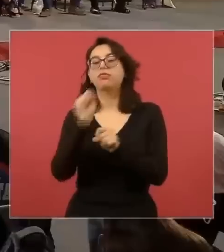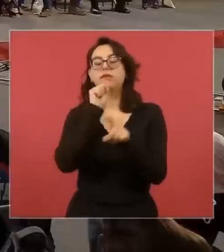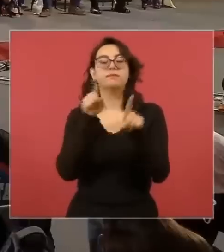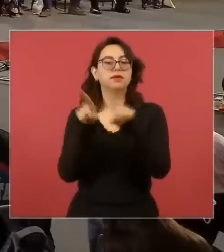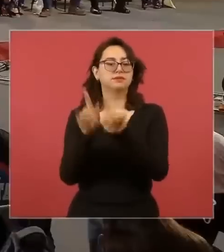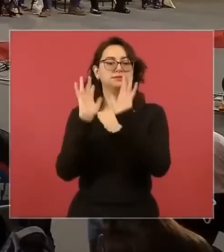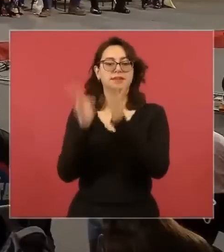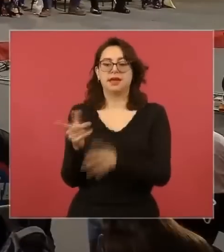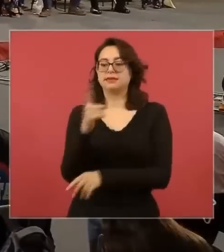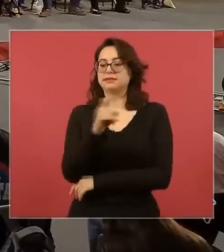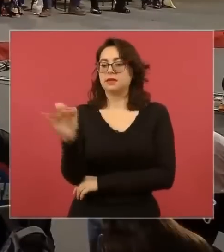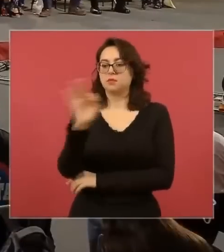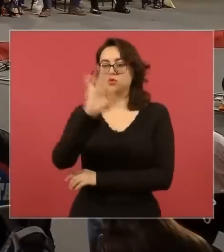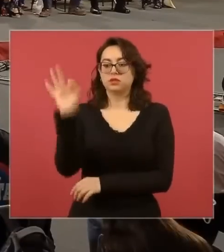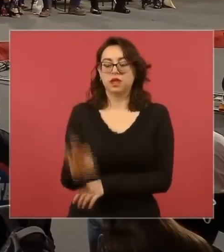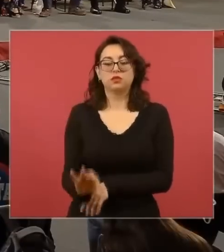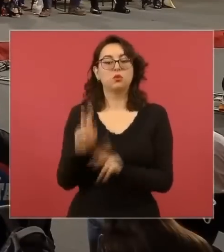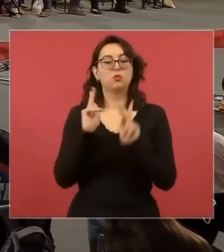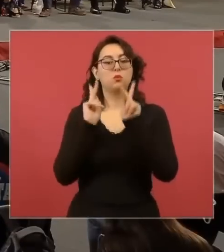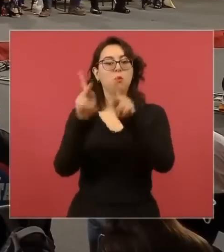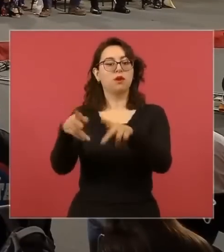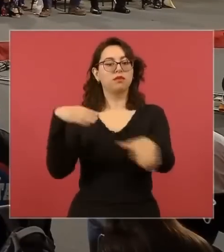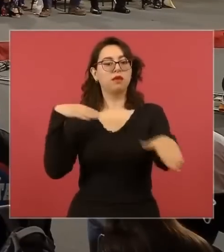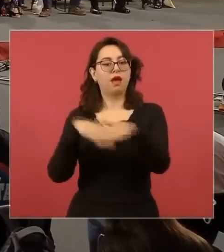un 85%.